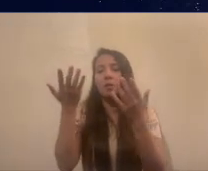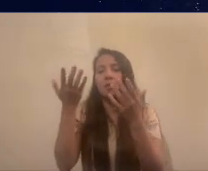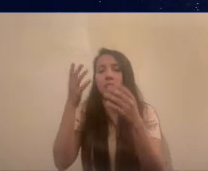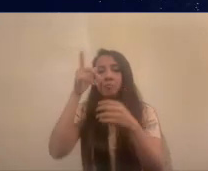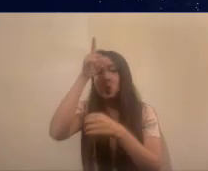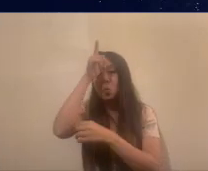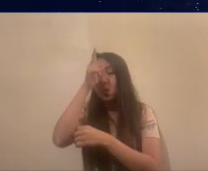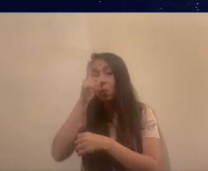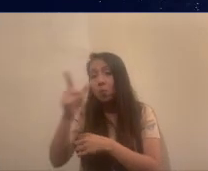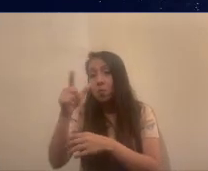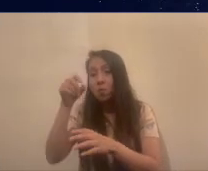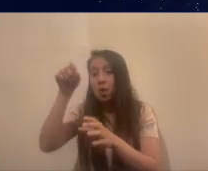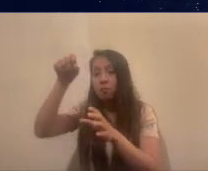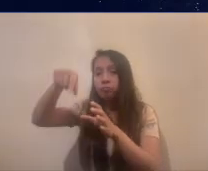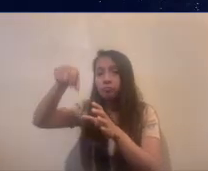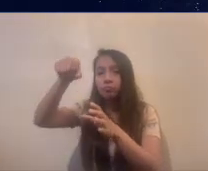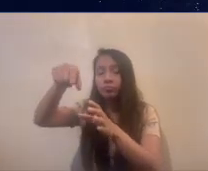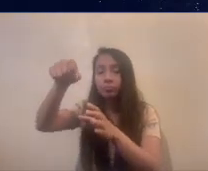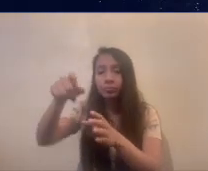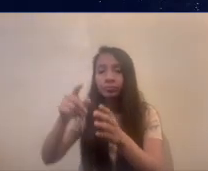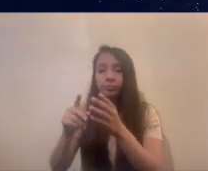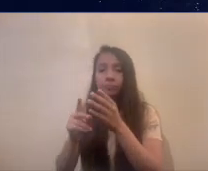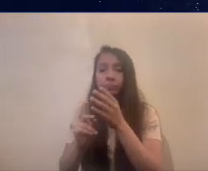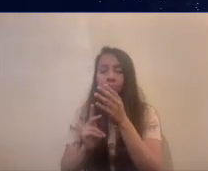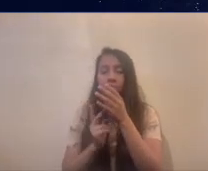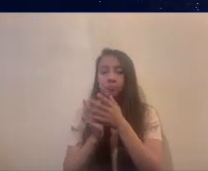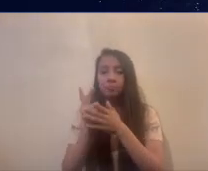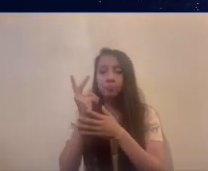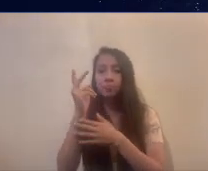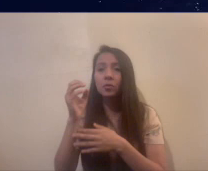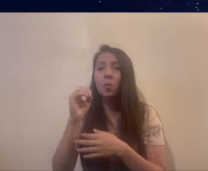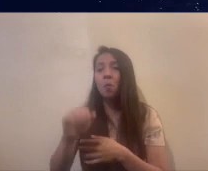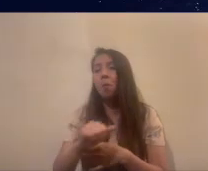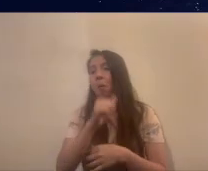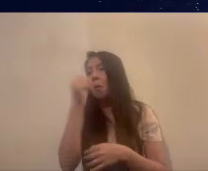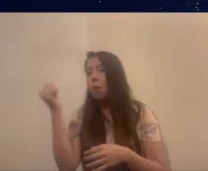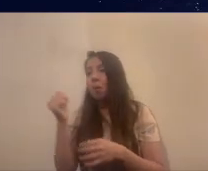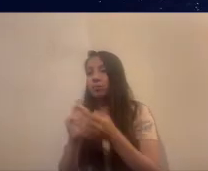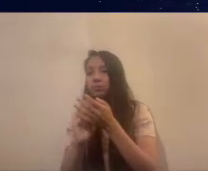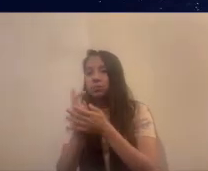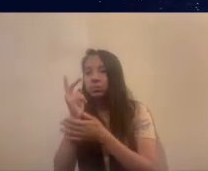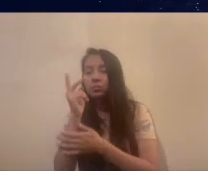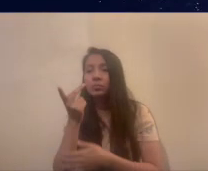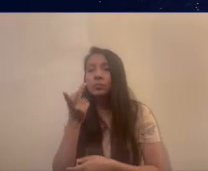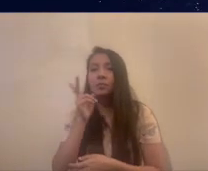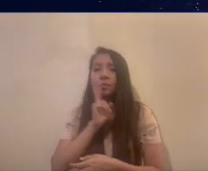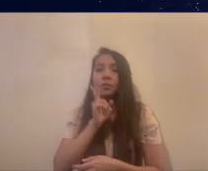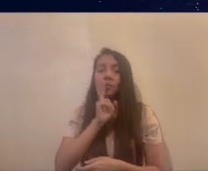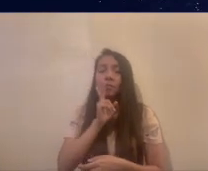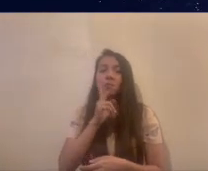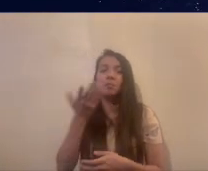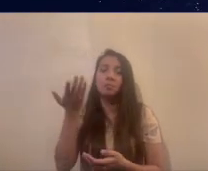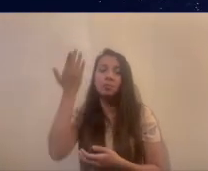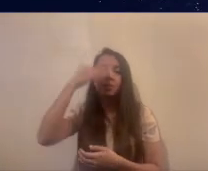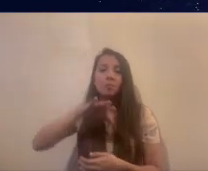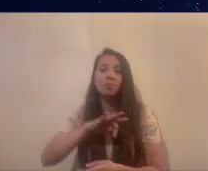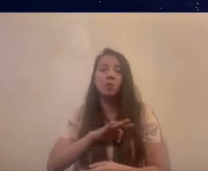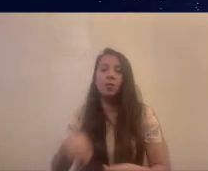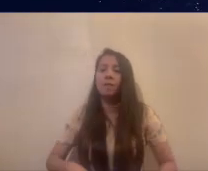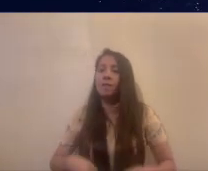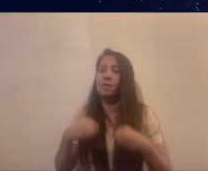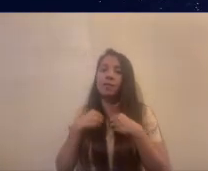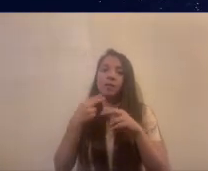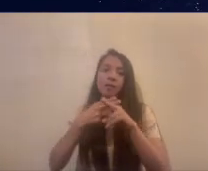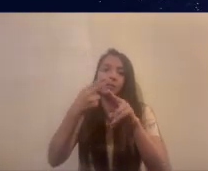en órbitas fijas en la Luna, con semillas de quinoa o otro tipo de semillas que en el futuro se estudien, sabemos que pueden